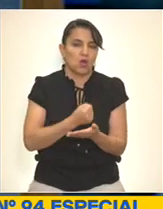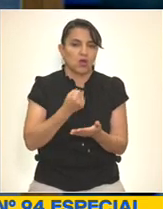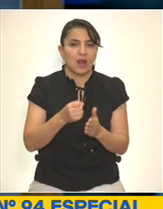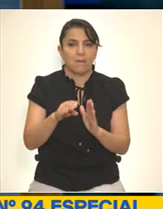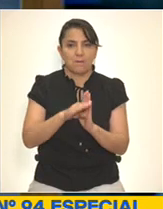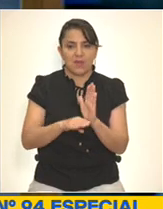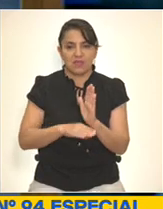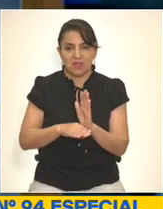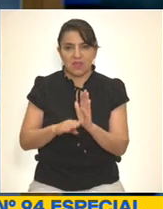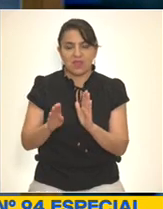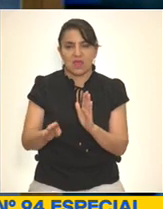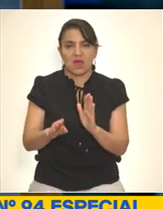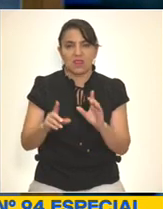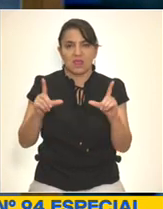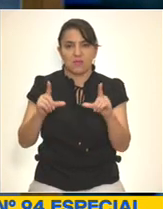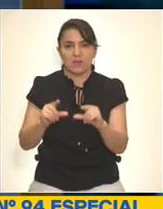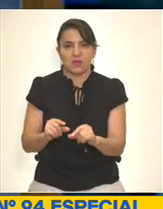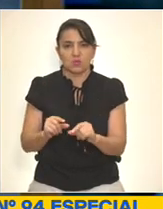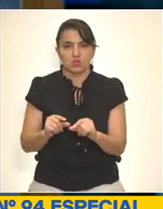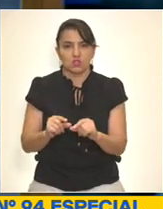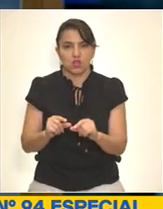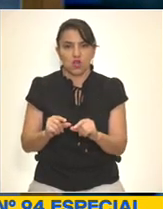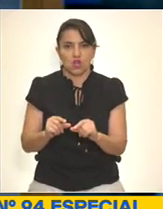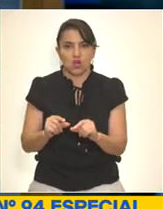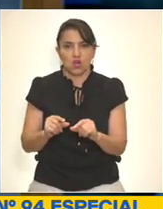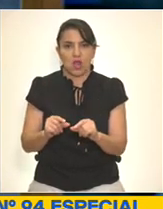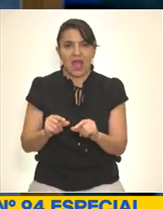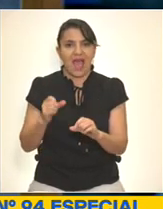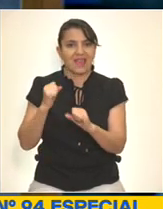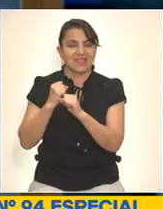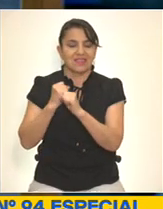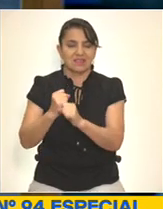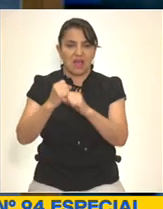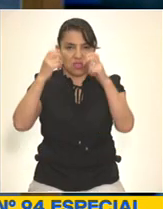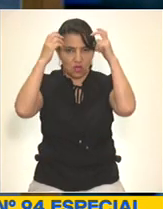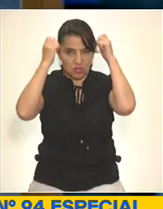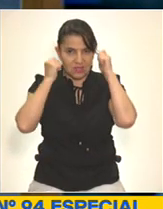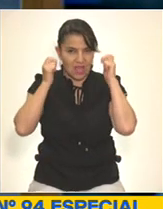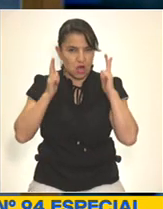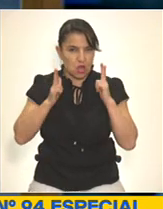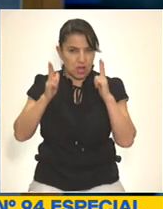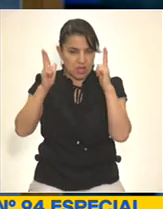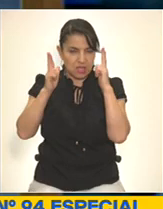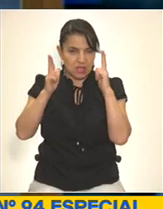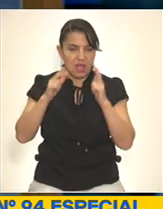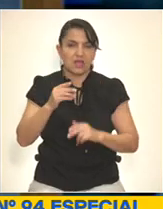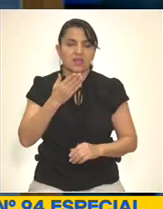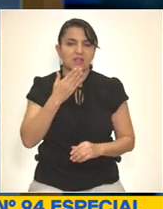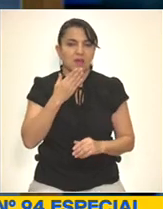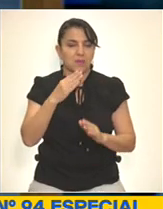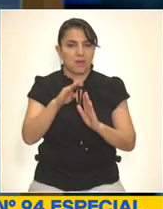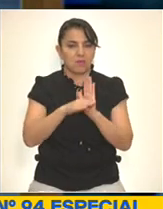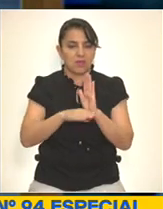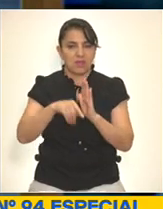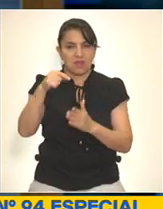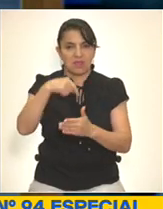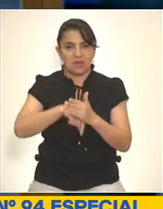disminución de los atentados terroristas y también sobre las acciones de fondo que el gobierno está implementando para